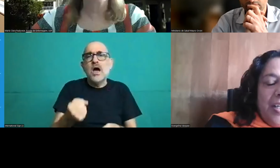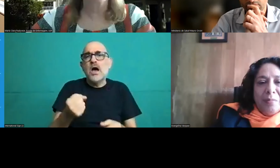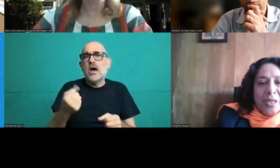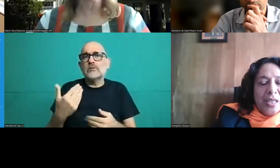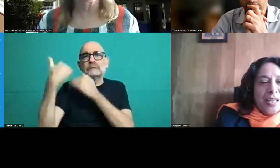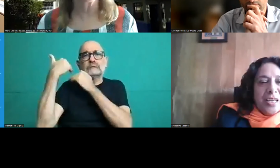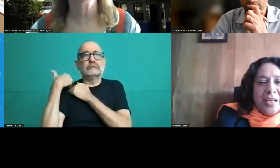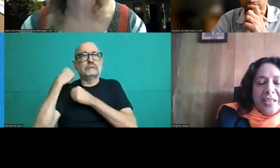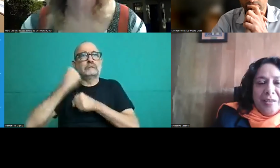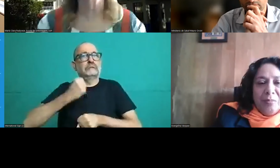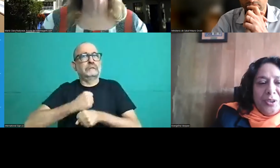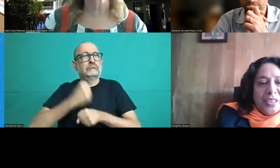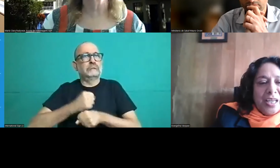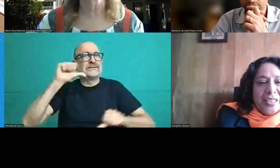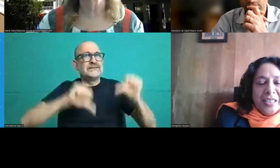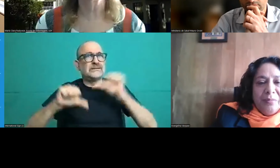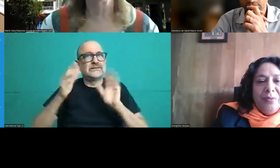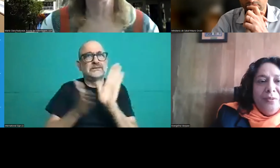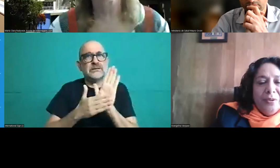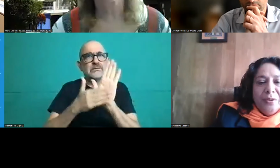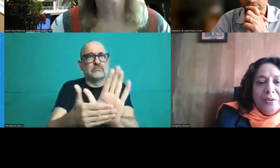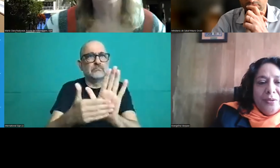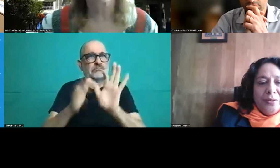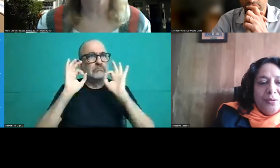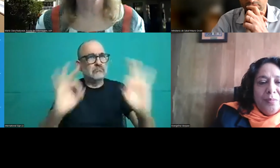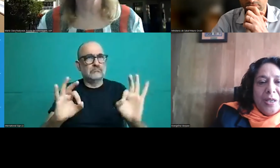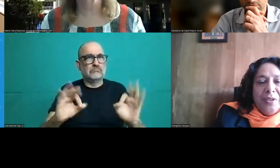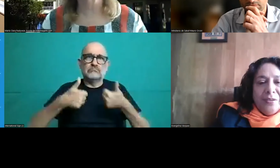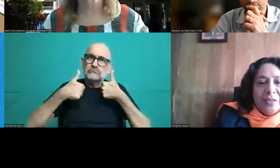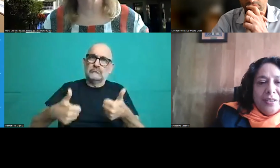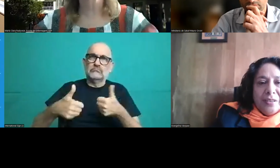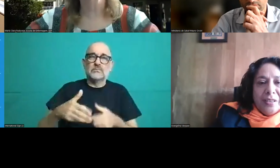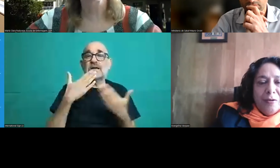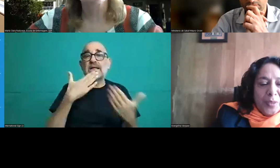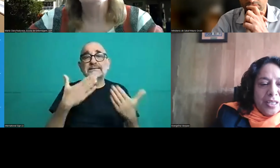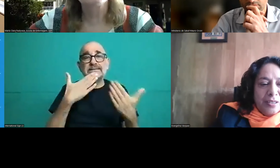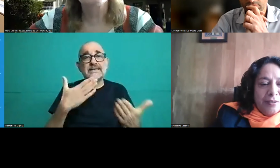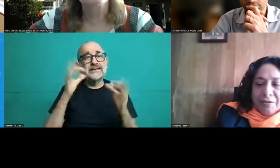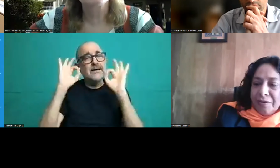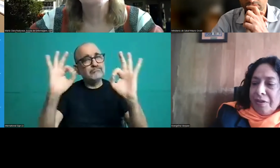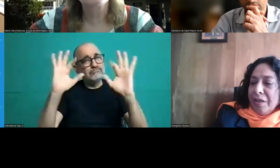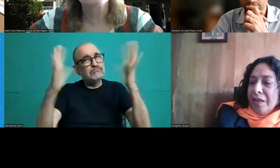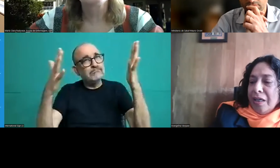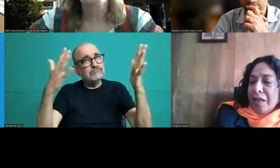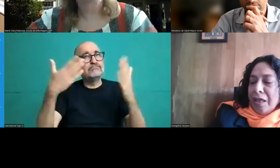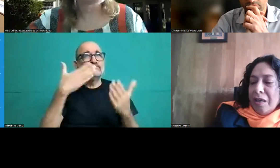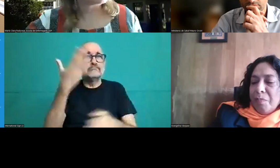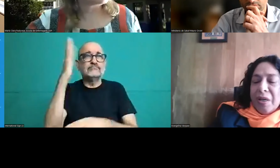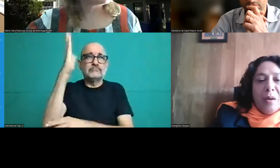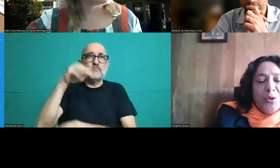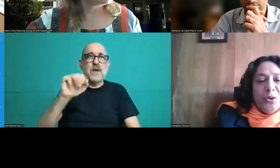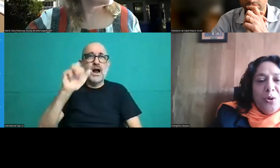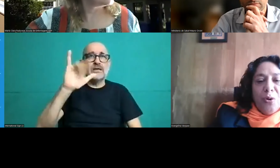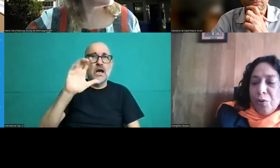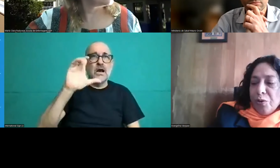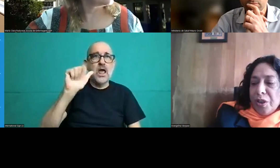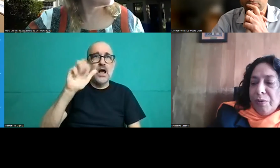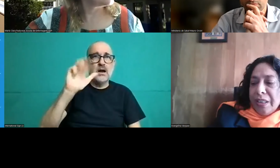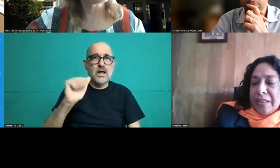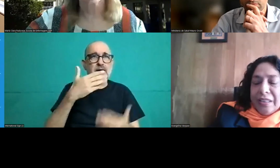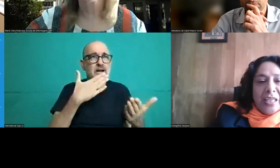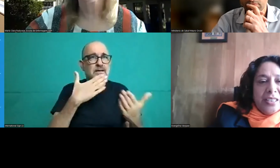Excelente, María Clara, y muchas gracias por sus maravillosos comentarios. Pasamos